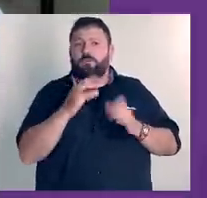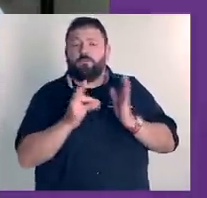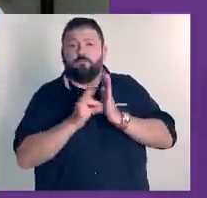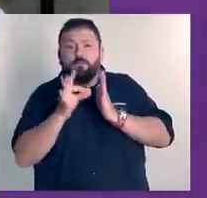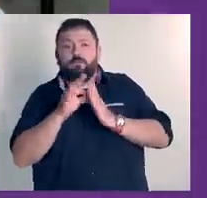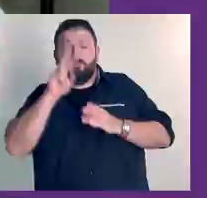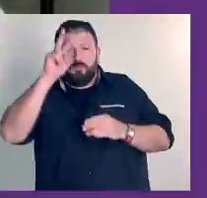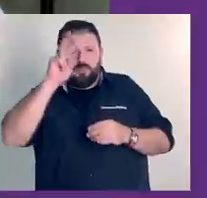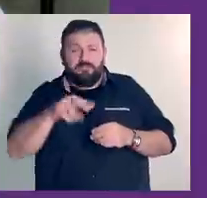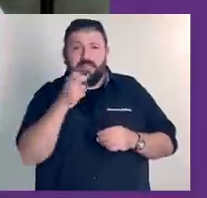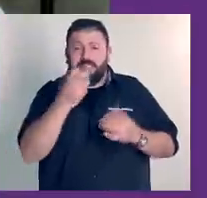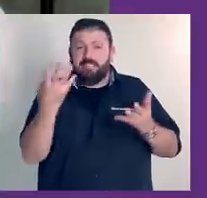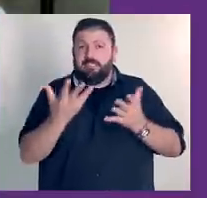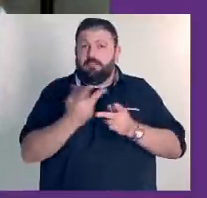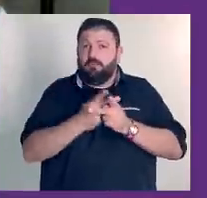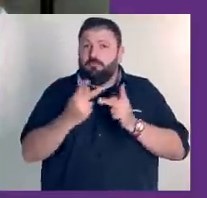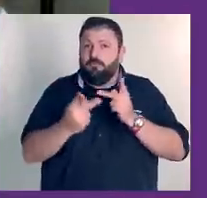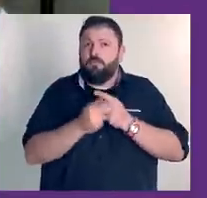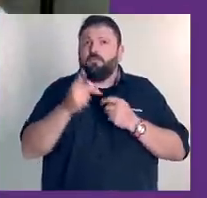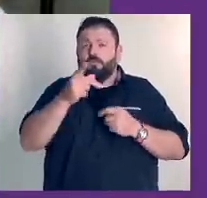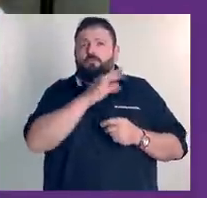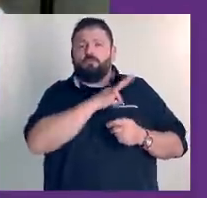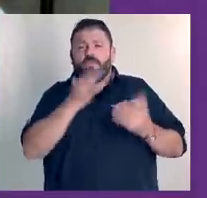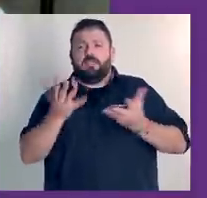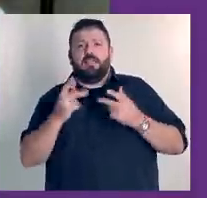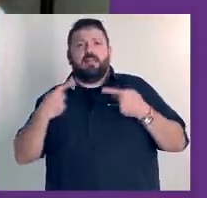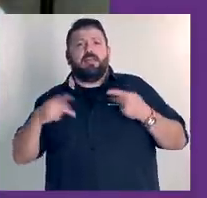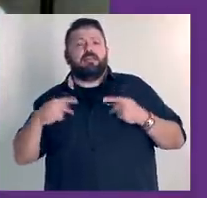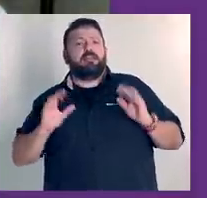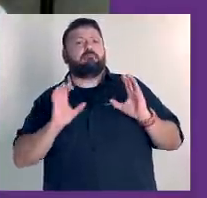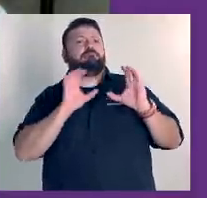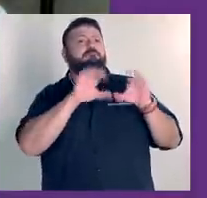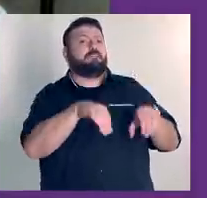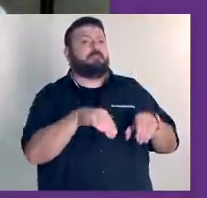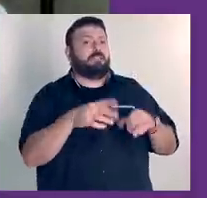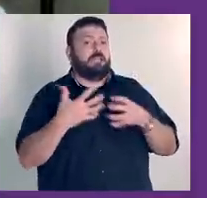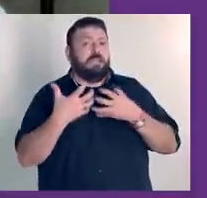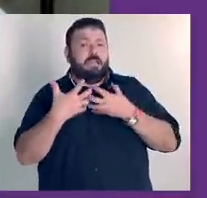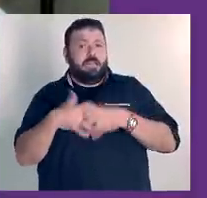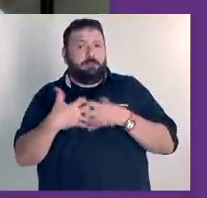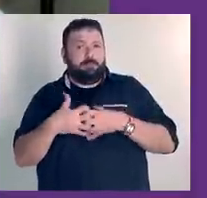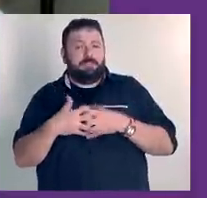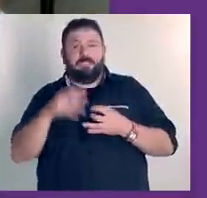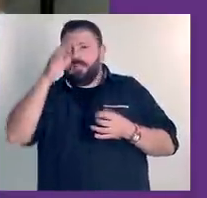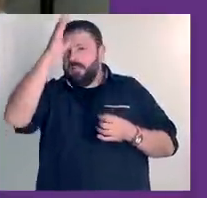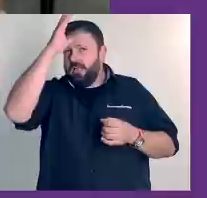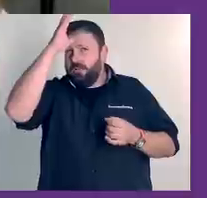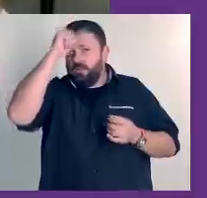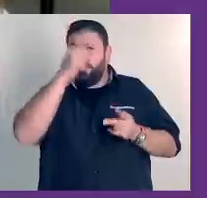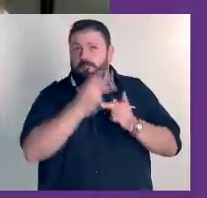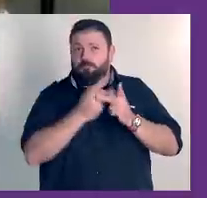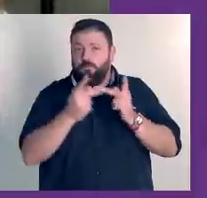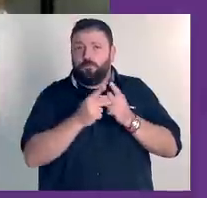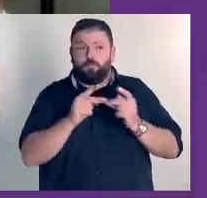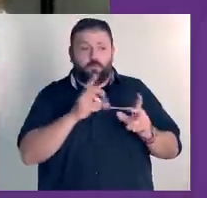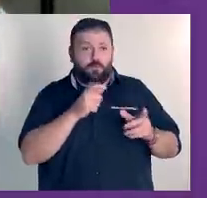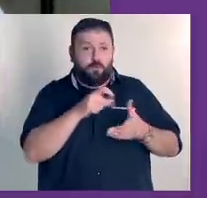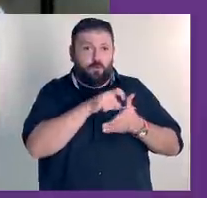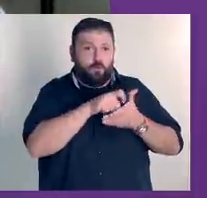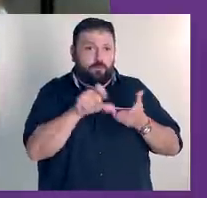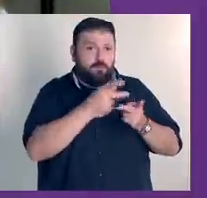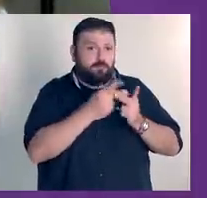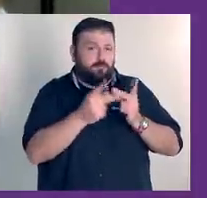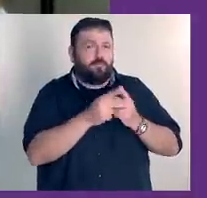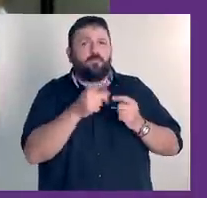los productos de la gente que tú inscribiste en la empresa. Acuérdate que los productos tienen puntos. Entonces, esos